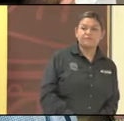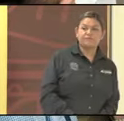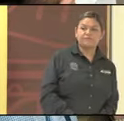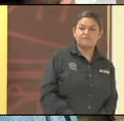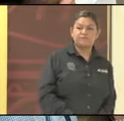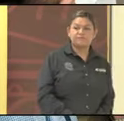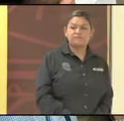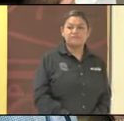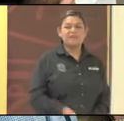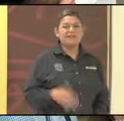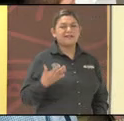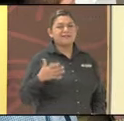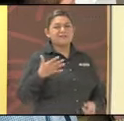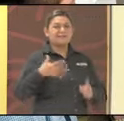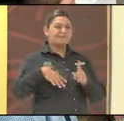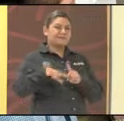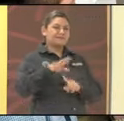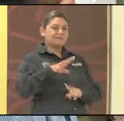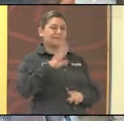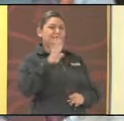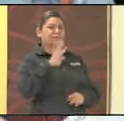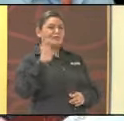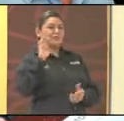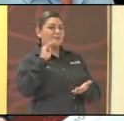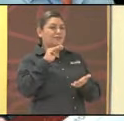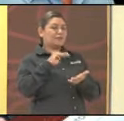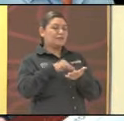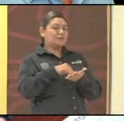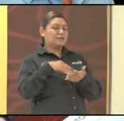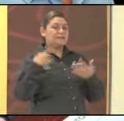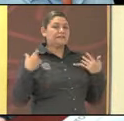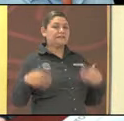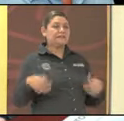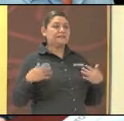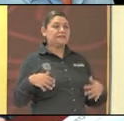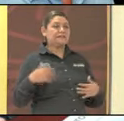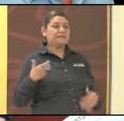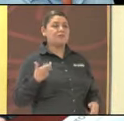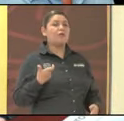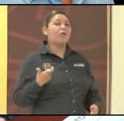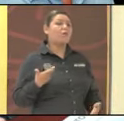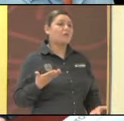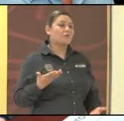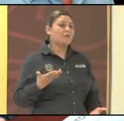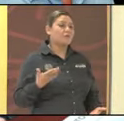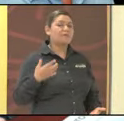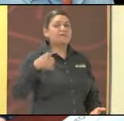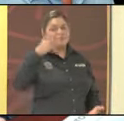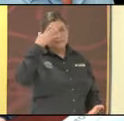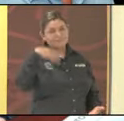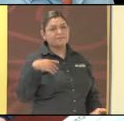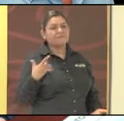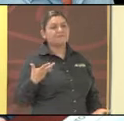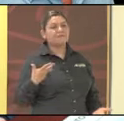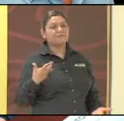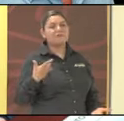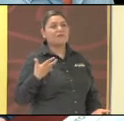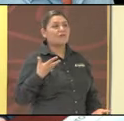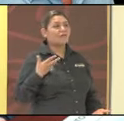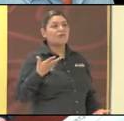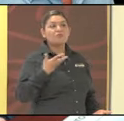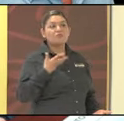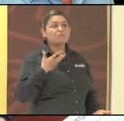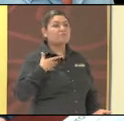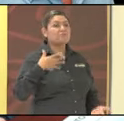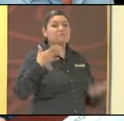Alrededor de 400 mil. Fíjense nada más, Fíjense lo que cuesta un aparato de esos. Pero ¿saben qué? Pues no lo tiene nadie